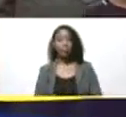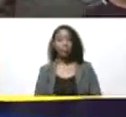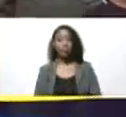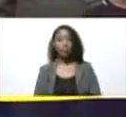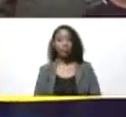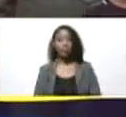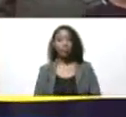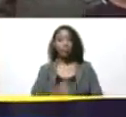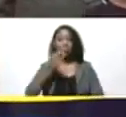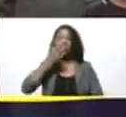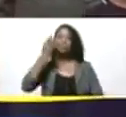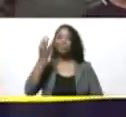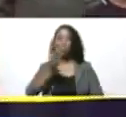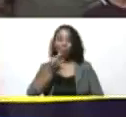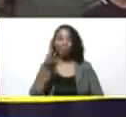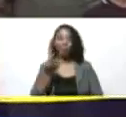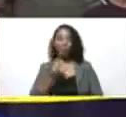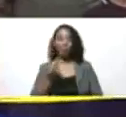De verdad.